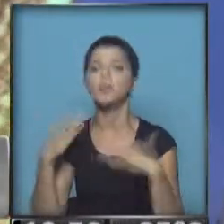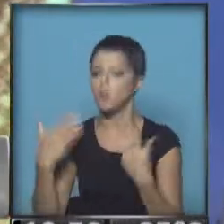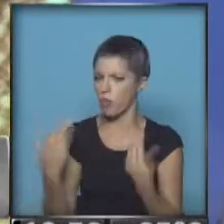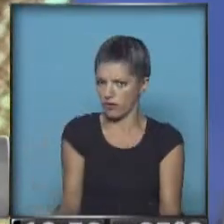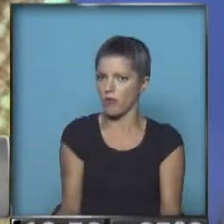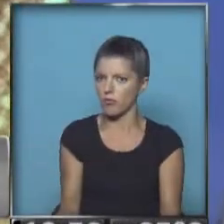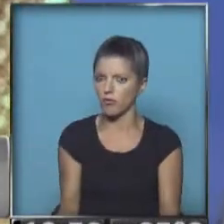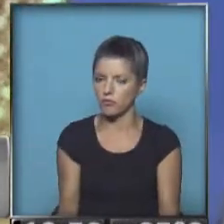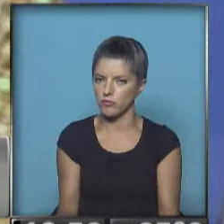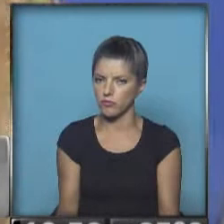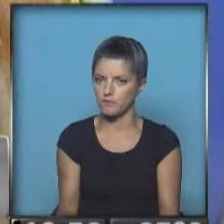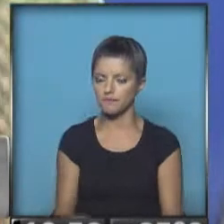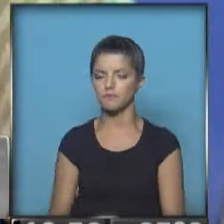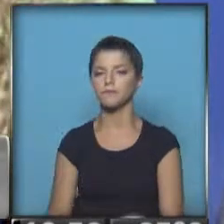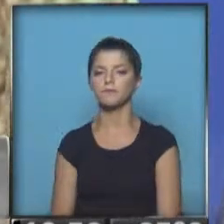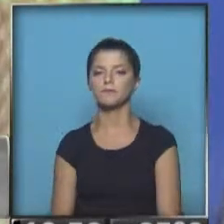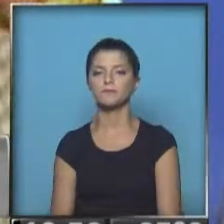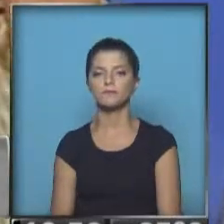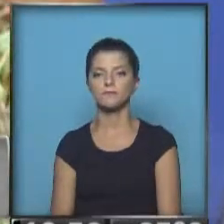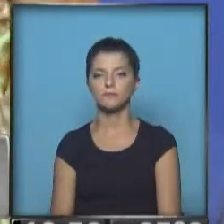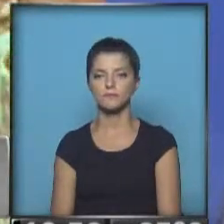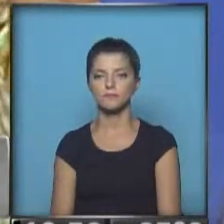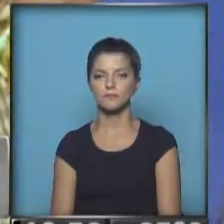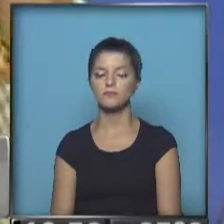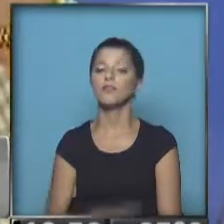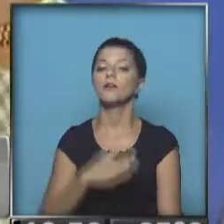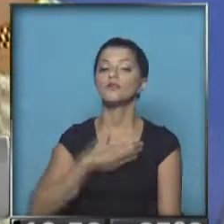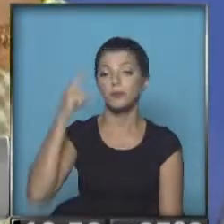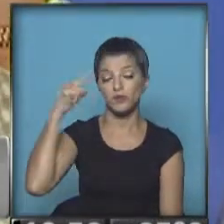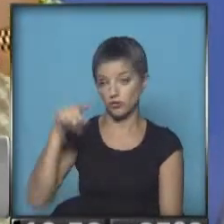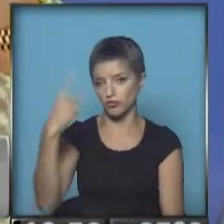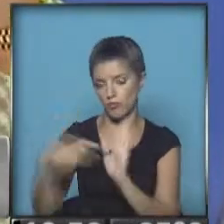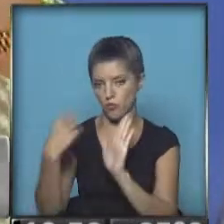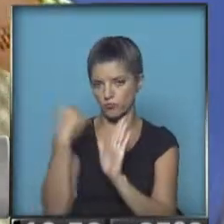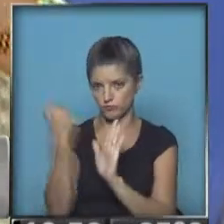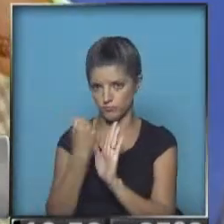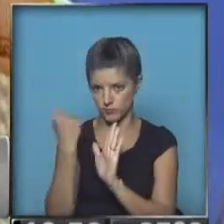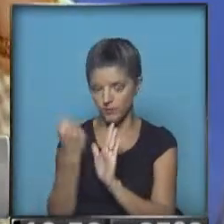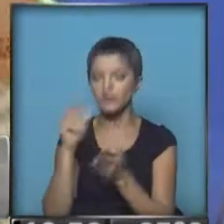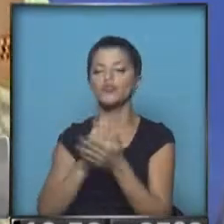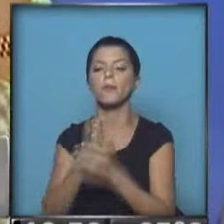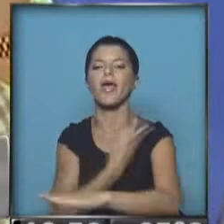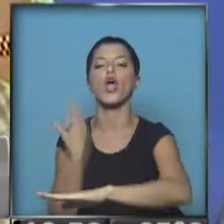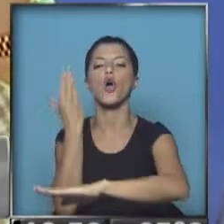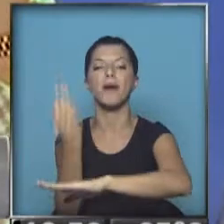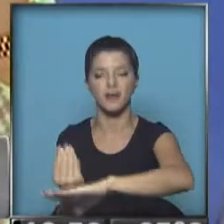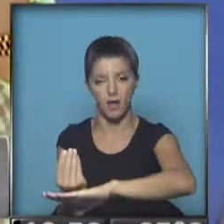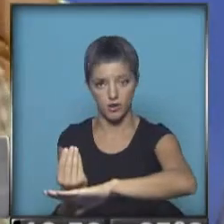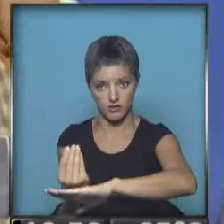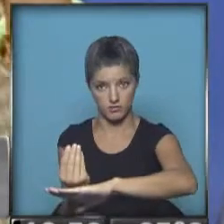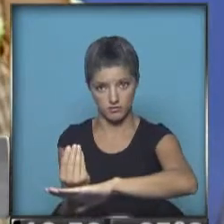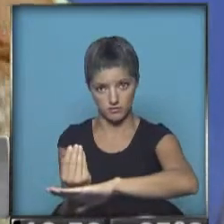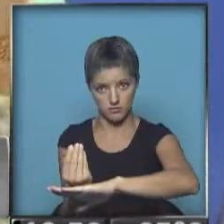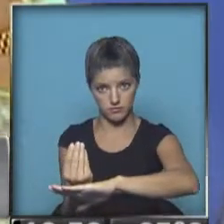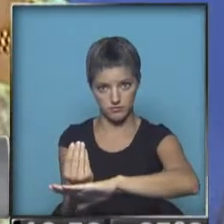hacer. Y yo creo que esta es una de las claves también de gobernar. Y